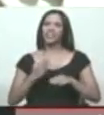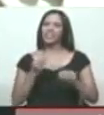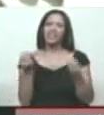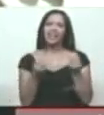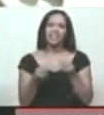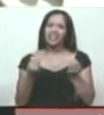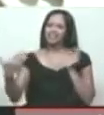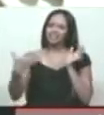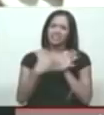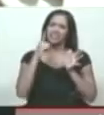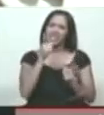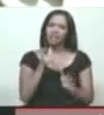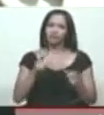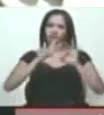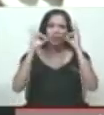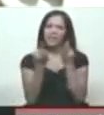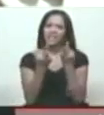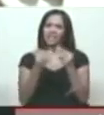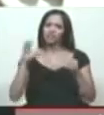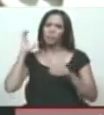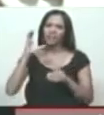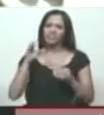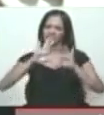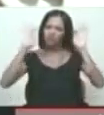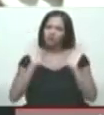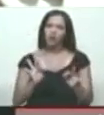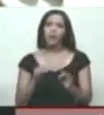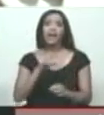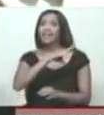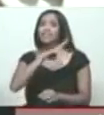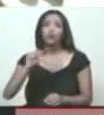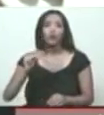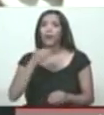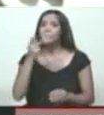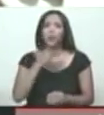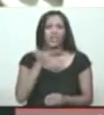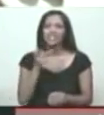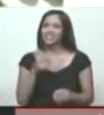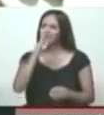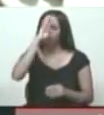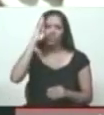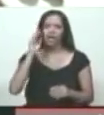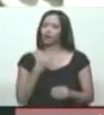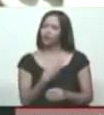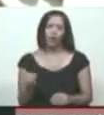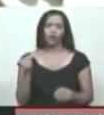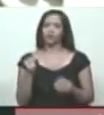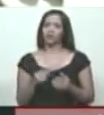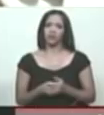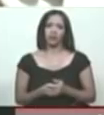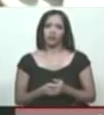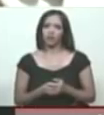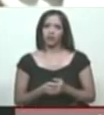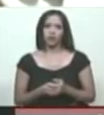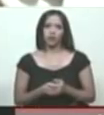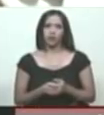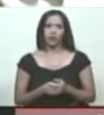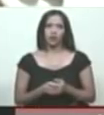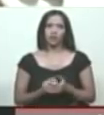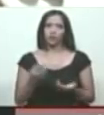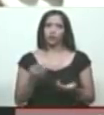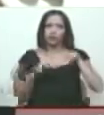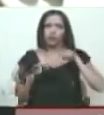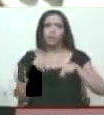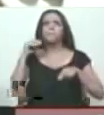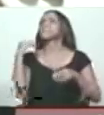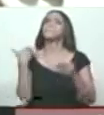a su patria, de esa forma, Dios mío. Esto no es hacer política, Dios mío. Hacer política, construir un partido político, construir